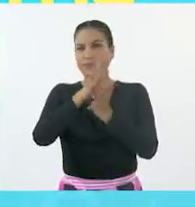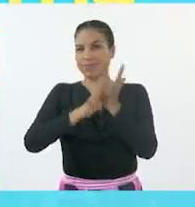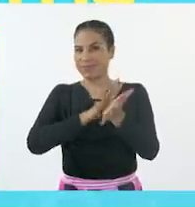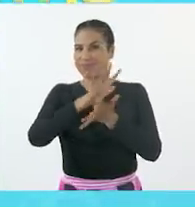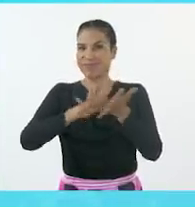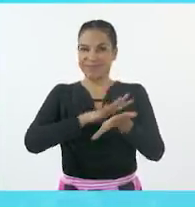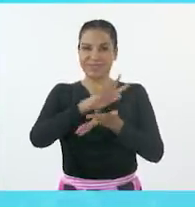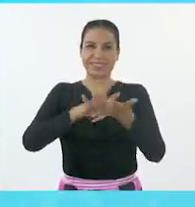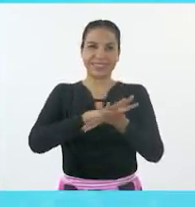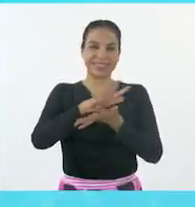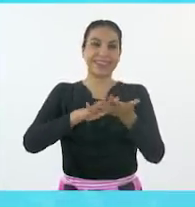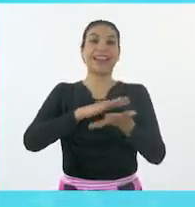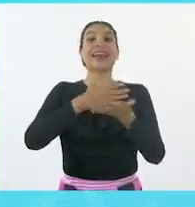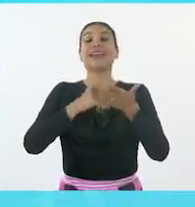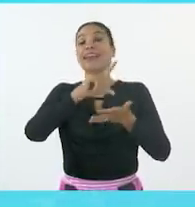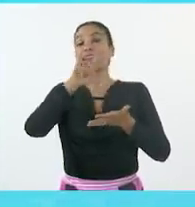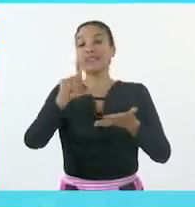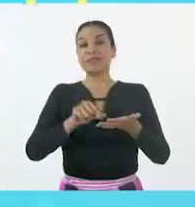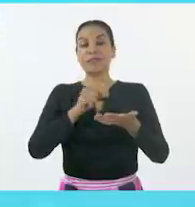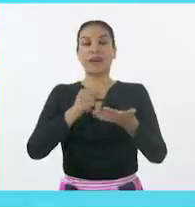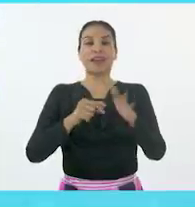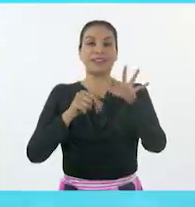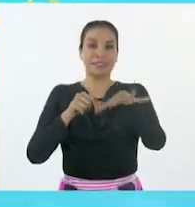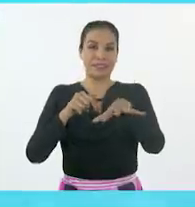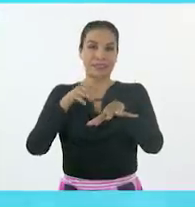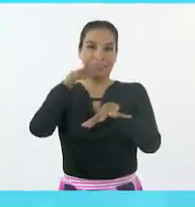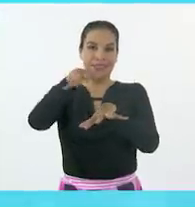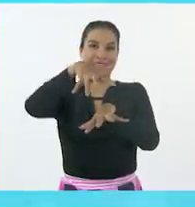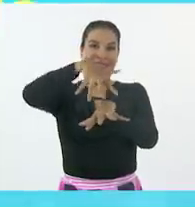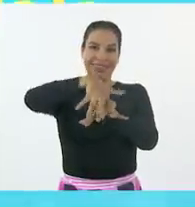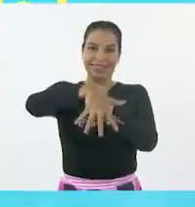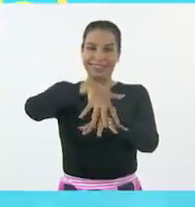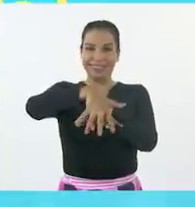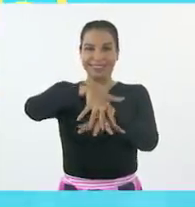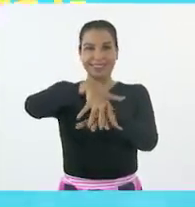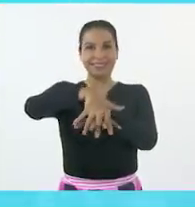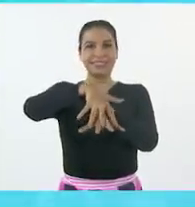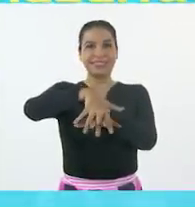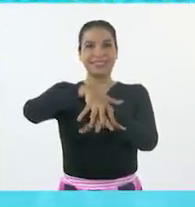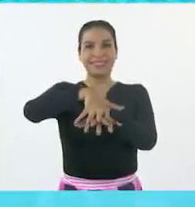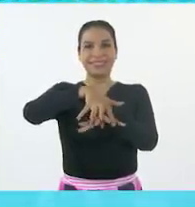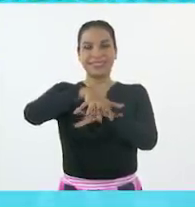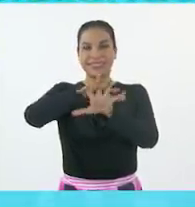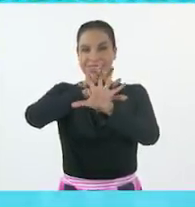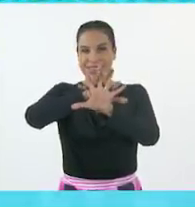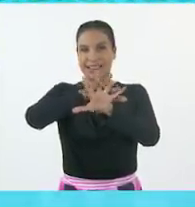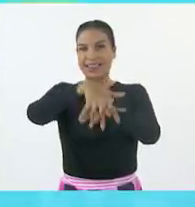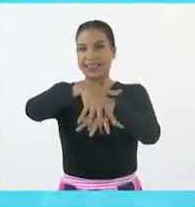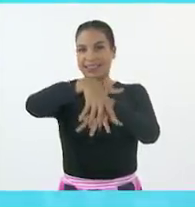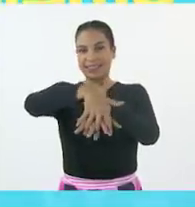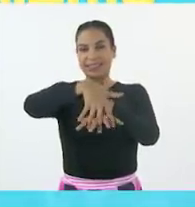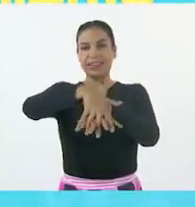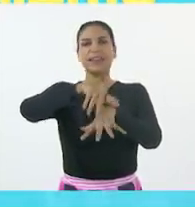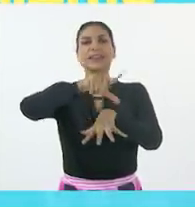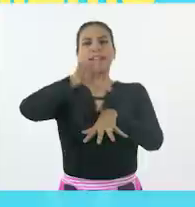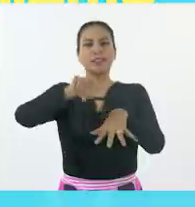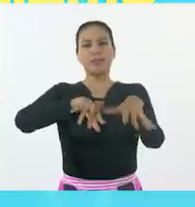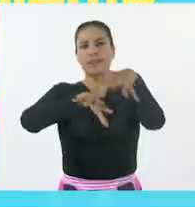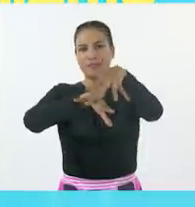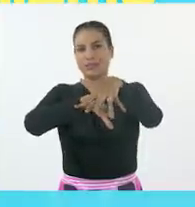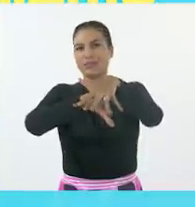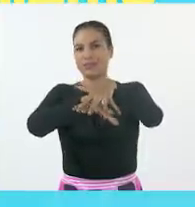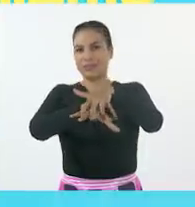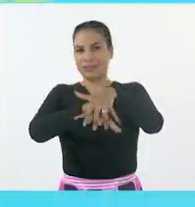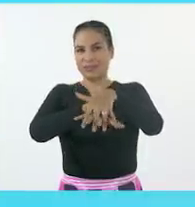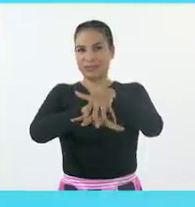con la otra. Ahora, frota la palma de una de tus manos contra el dorso de la otra, entrelazando los dedos. Repite lo mismo con